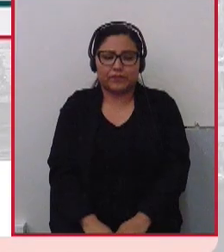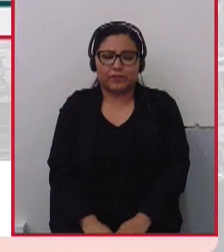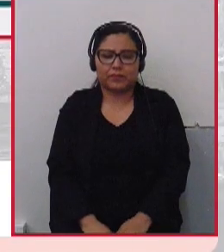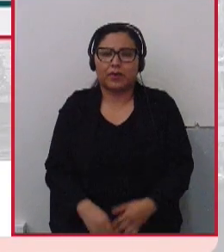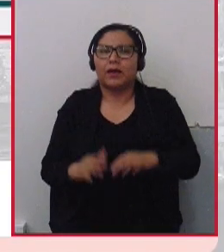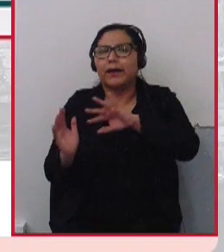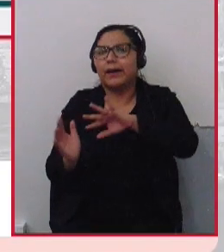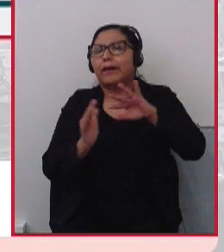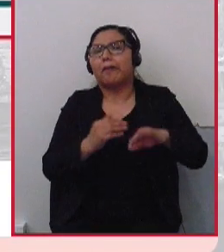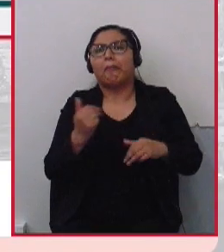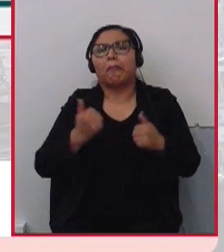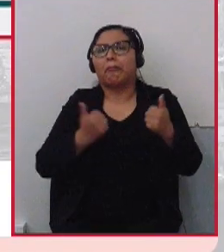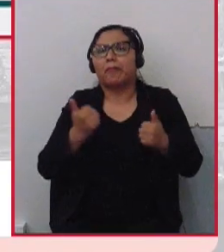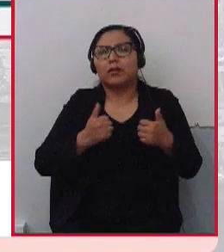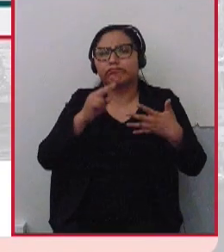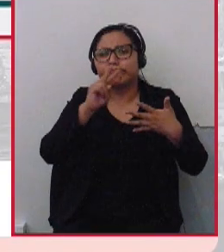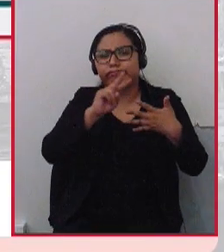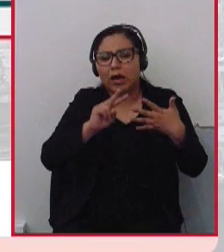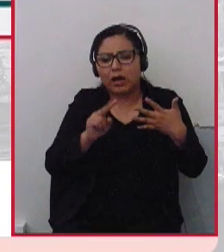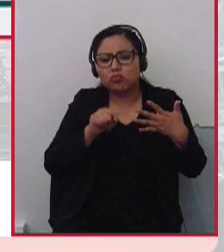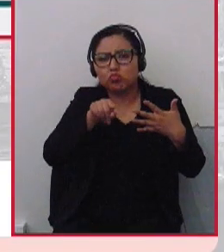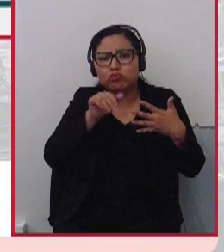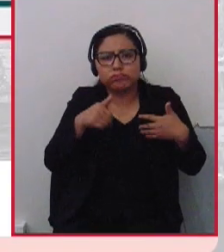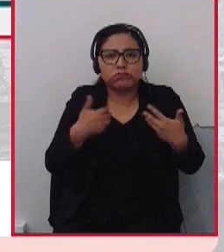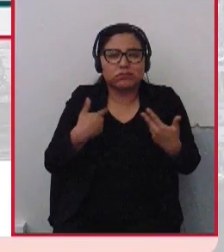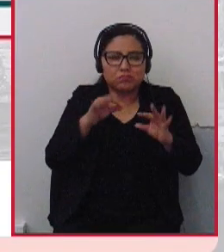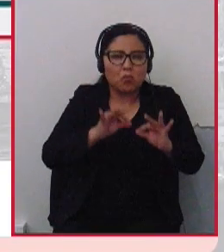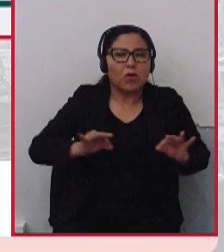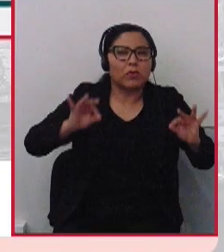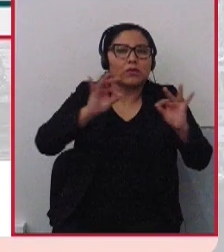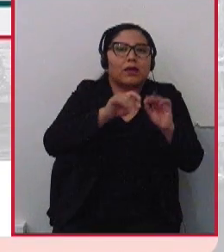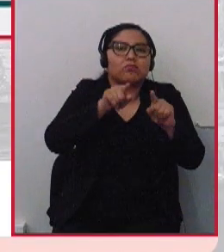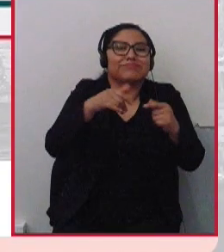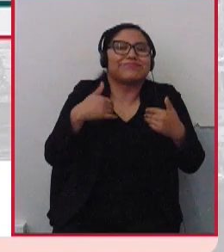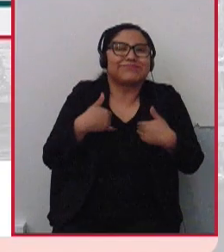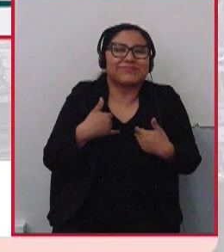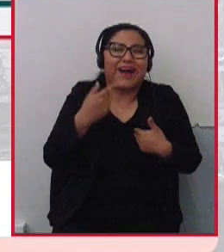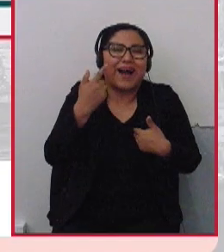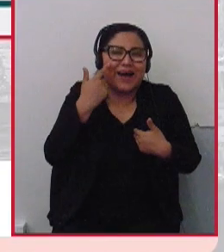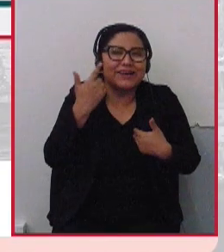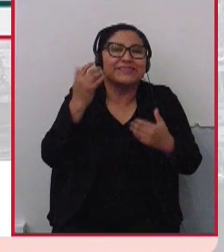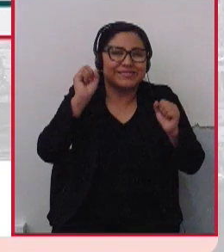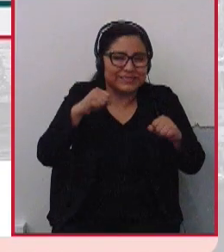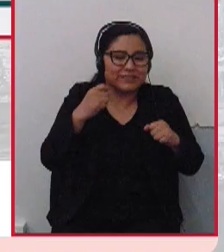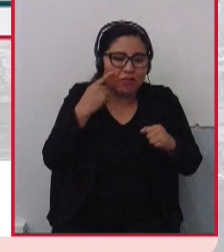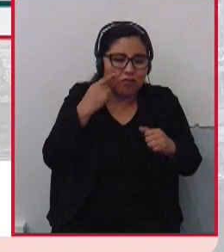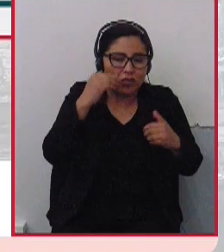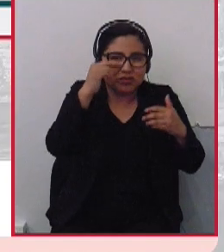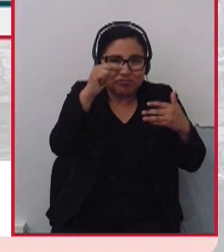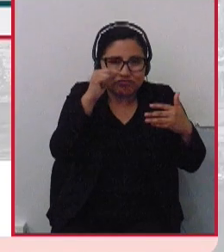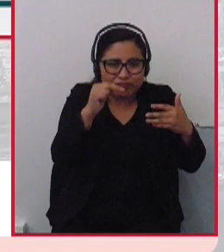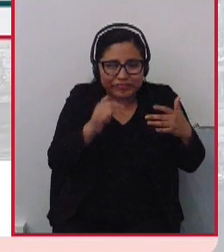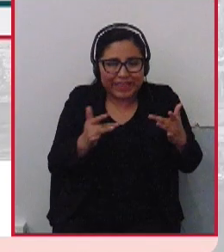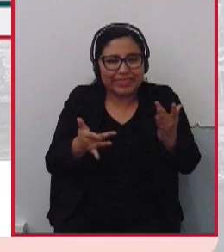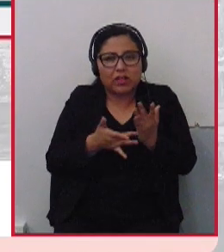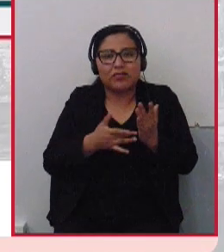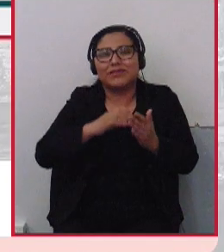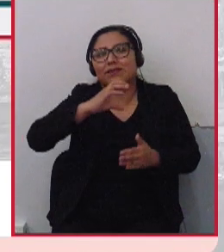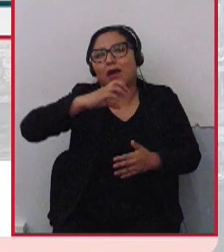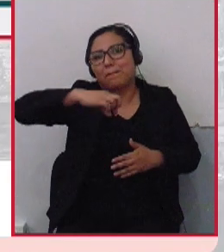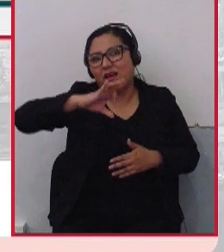¿Qué variables principales tú tienes que conocer en la tecnología del CPF?